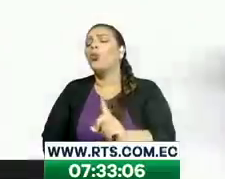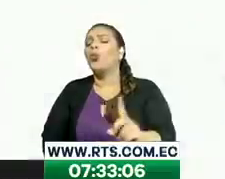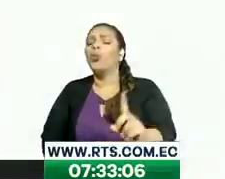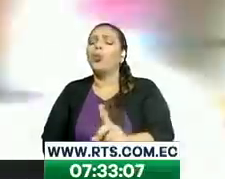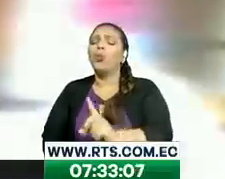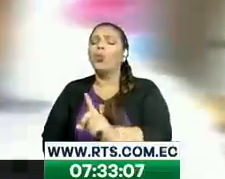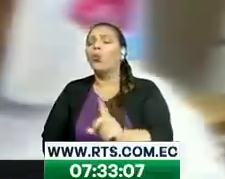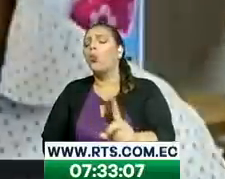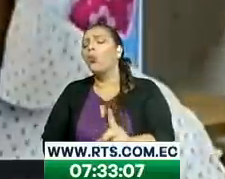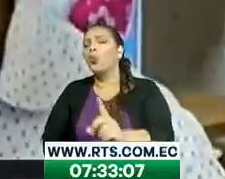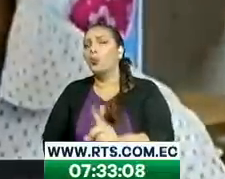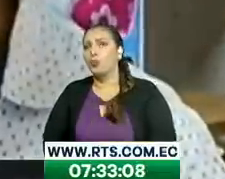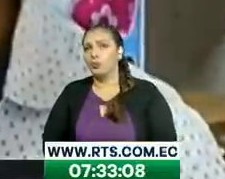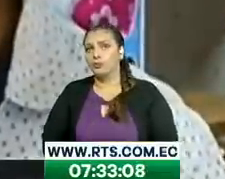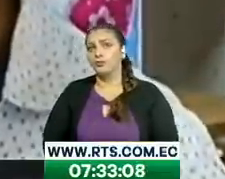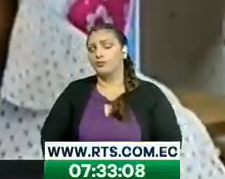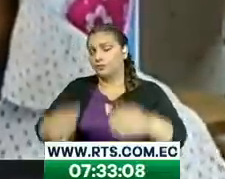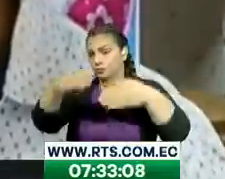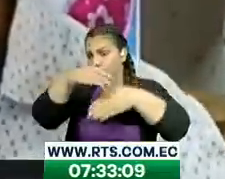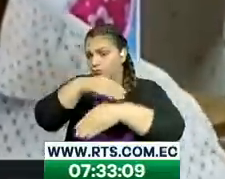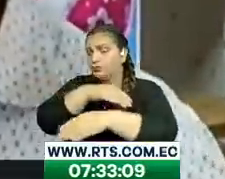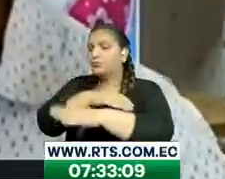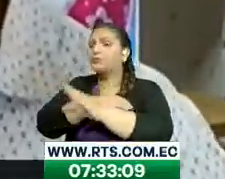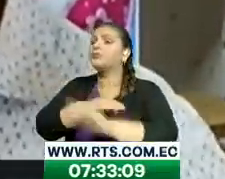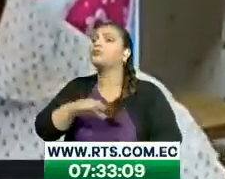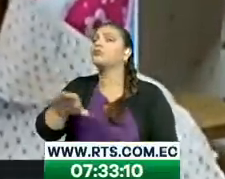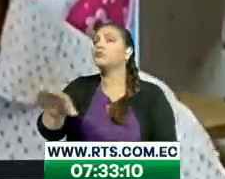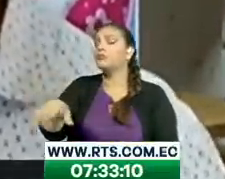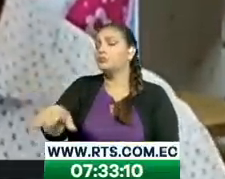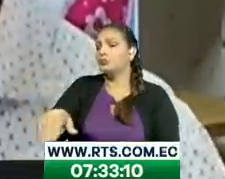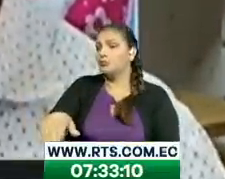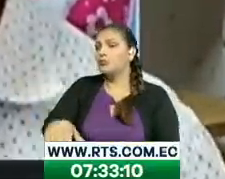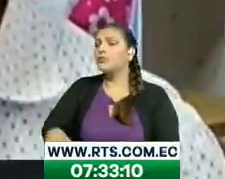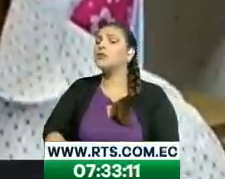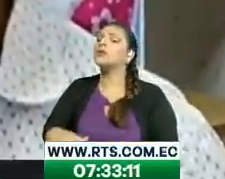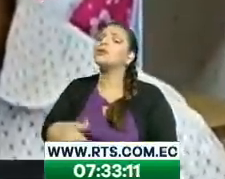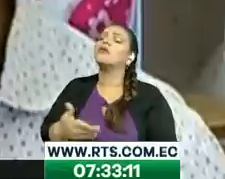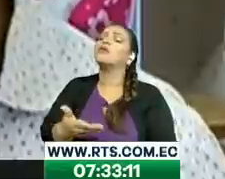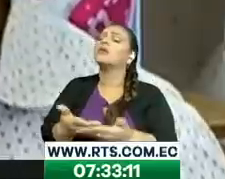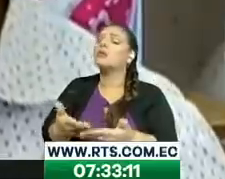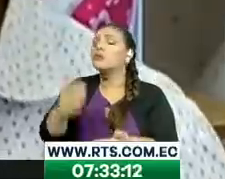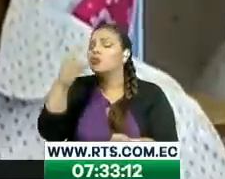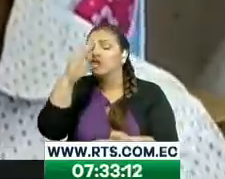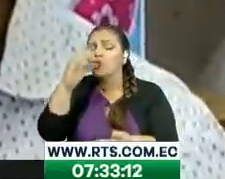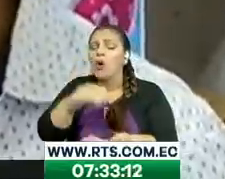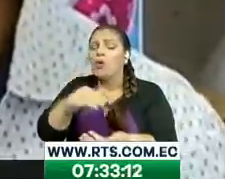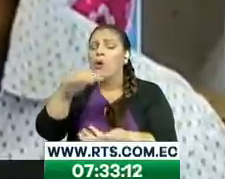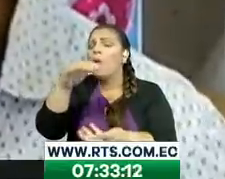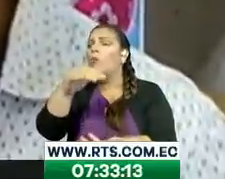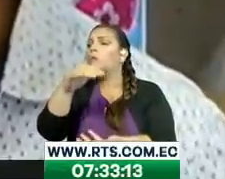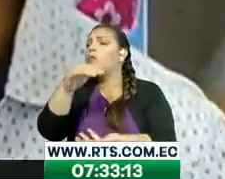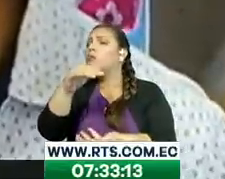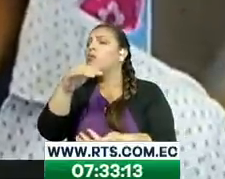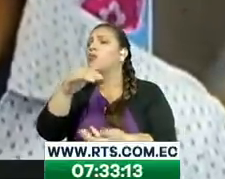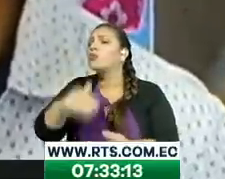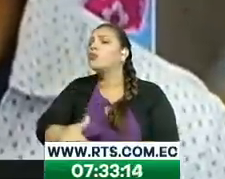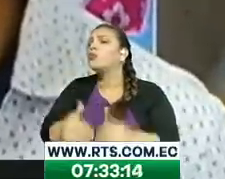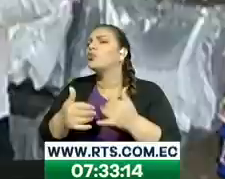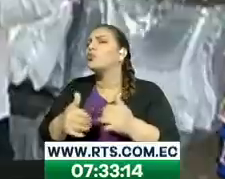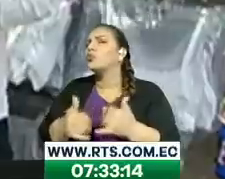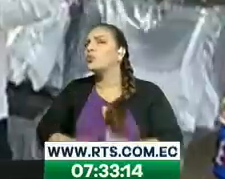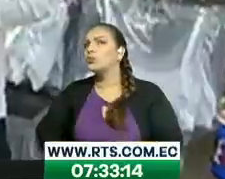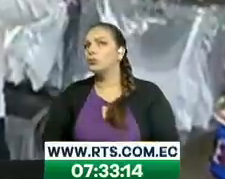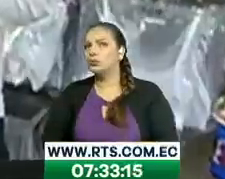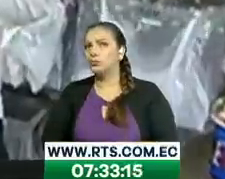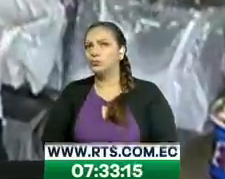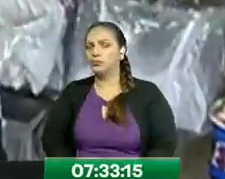que buscará un labial rosada pero la miel rosada que la señala me querían una tenía yo le dije no no no tengo